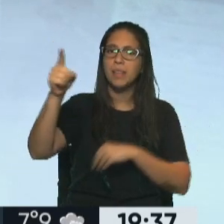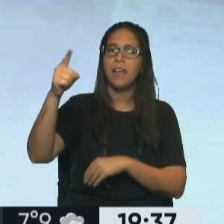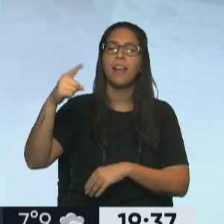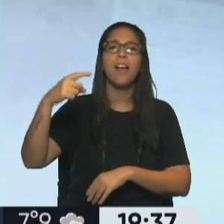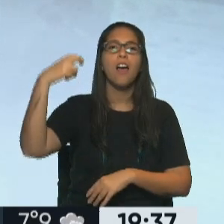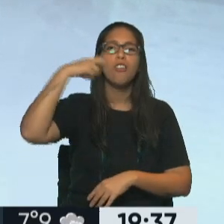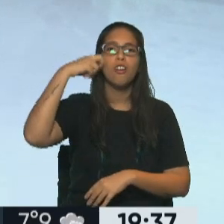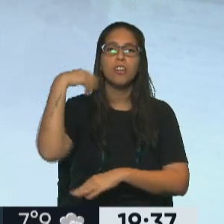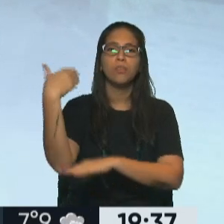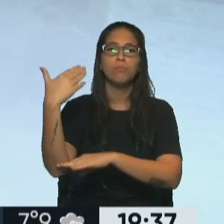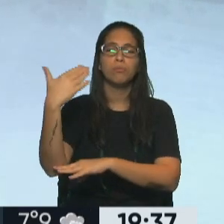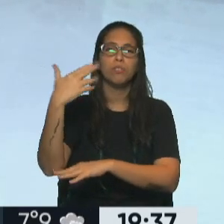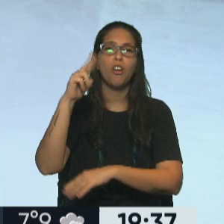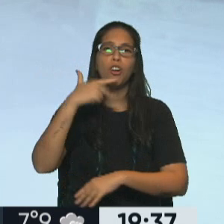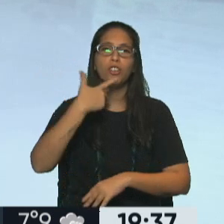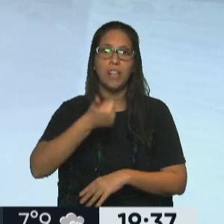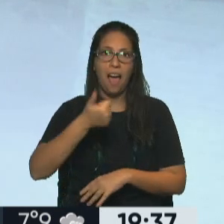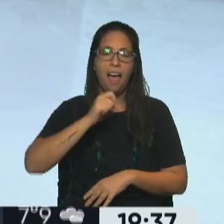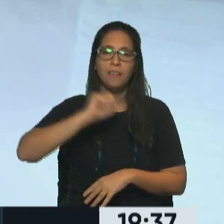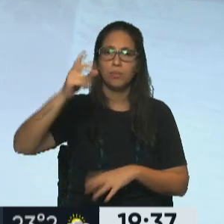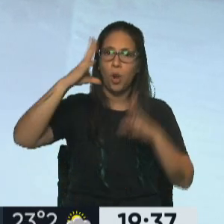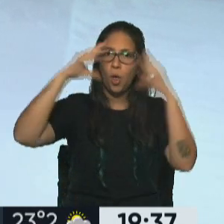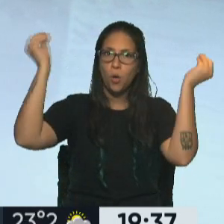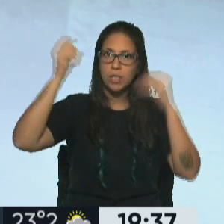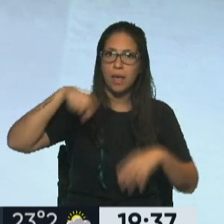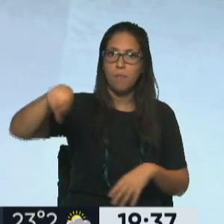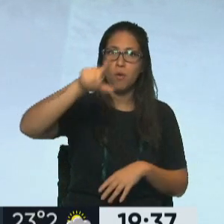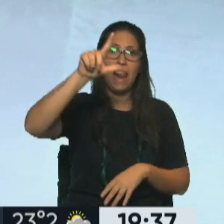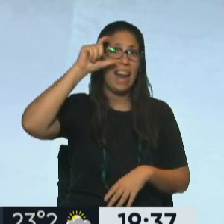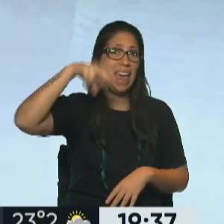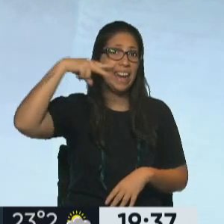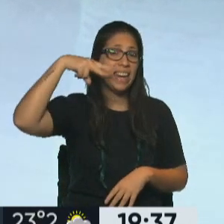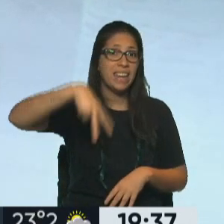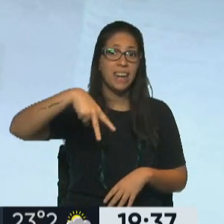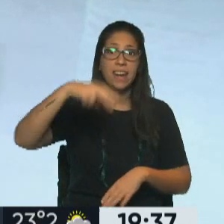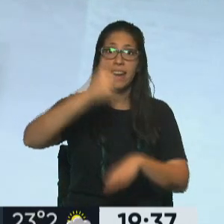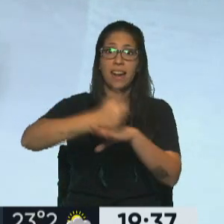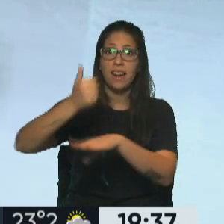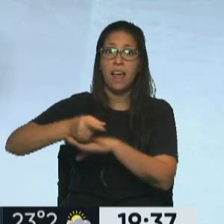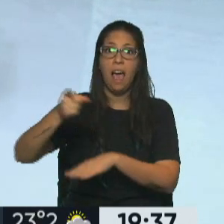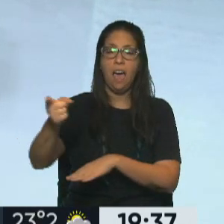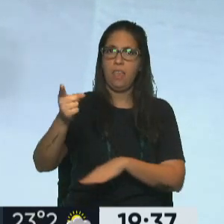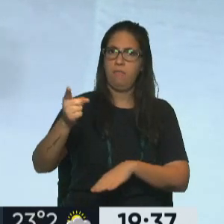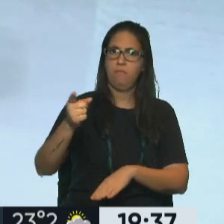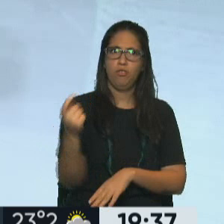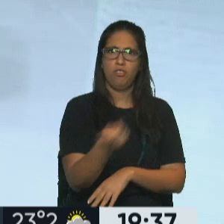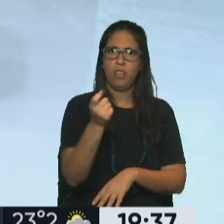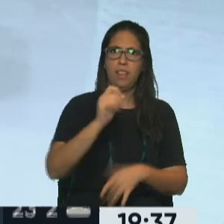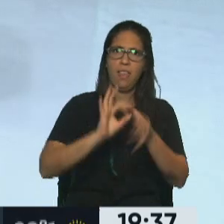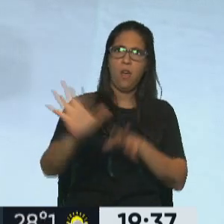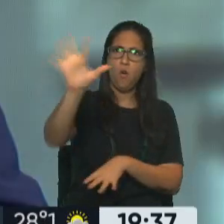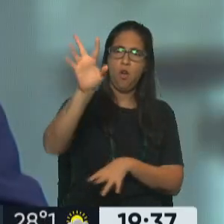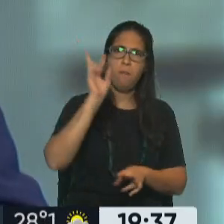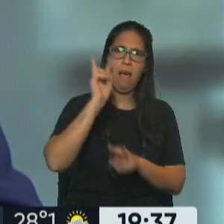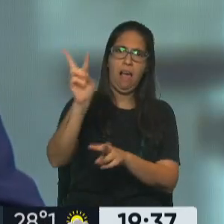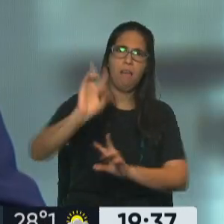internacional estaba Rosa Luxemburgo por ejemplo estaba Lenin y el tipo ahí este se enoja con los socialistas europeos porque no